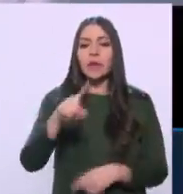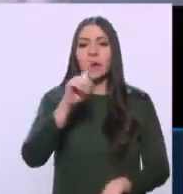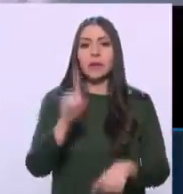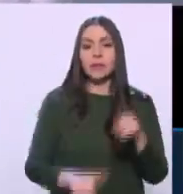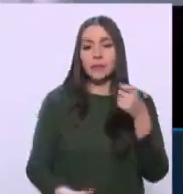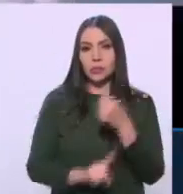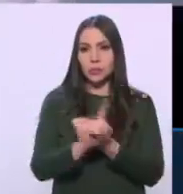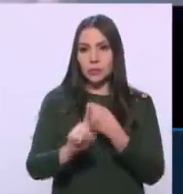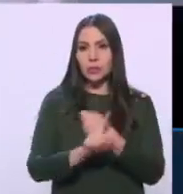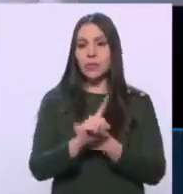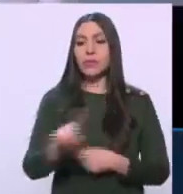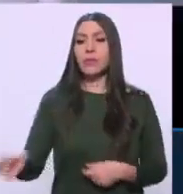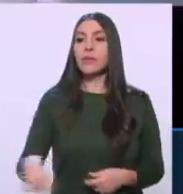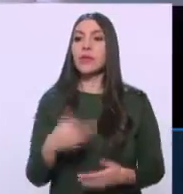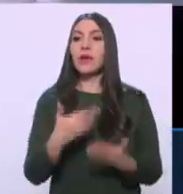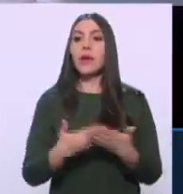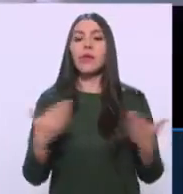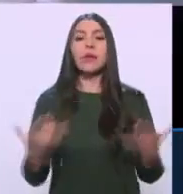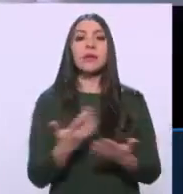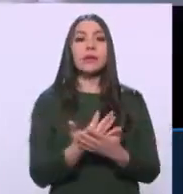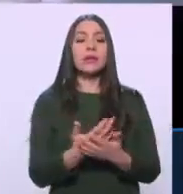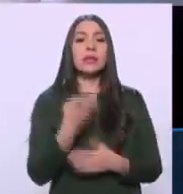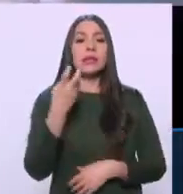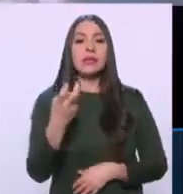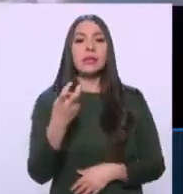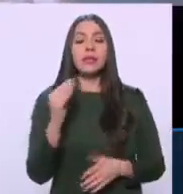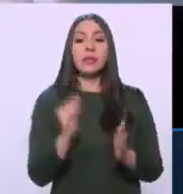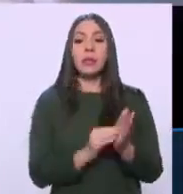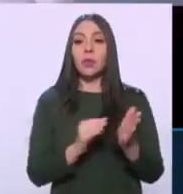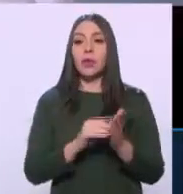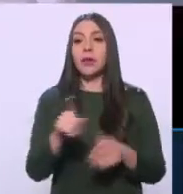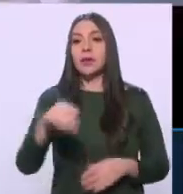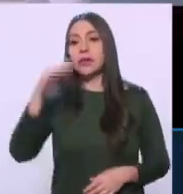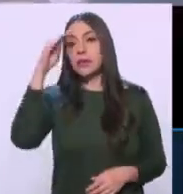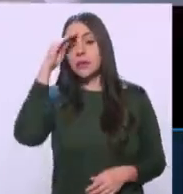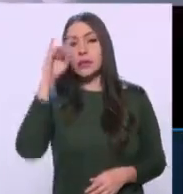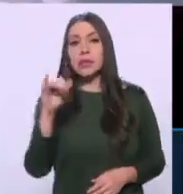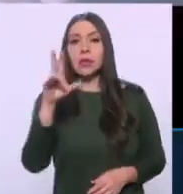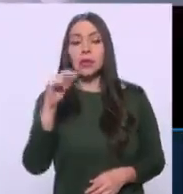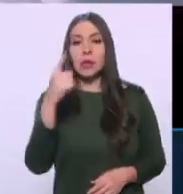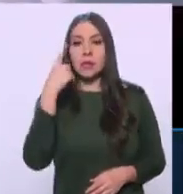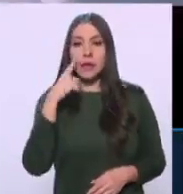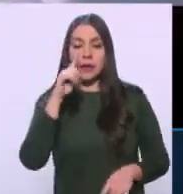ver, o sea, porque de eso no se sigue tampoco necesariamente que la solución